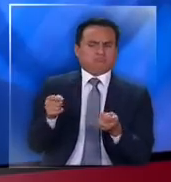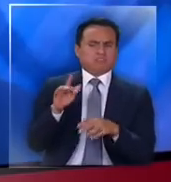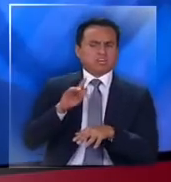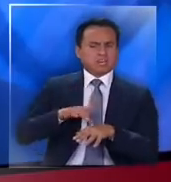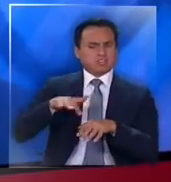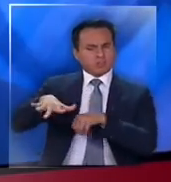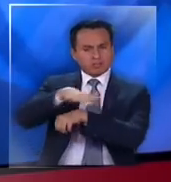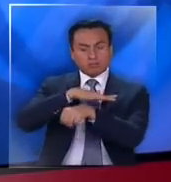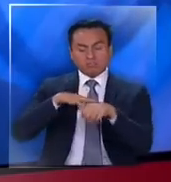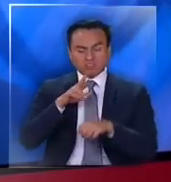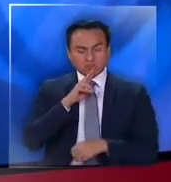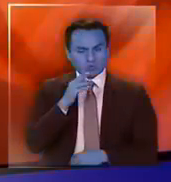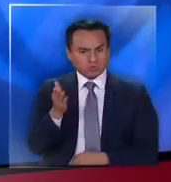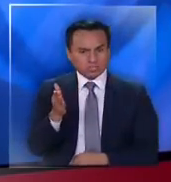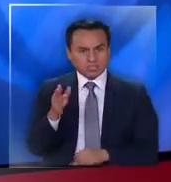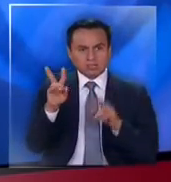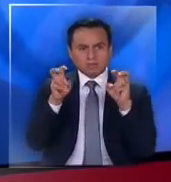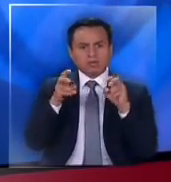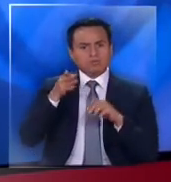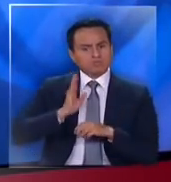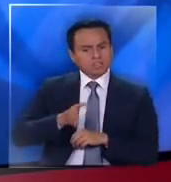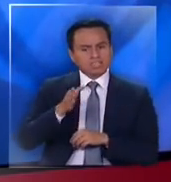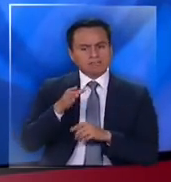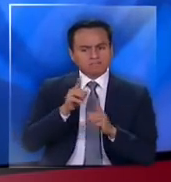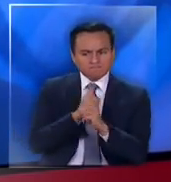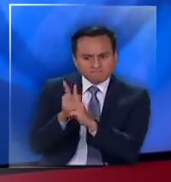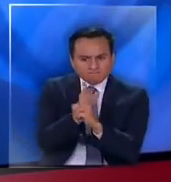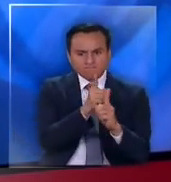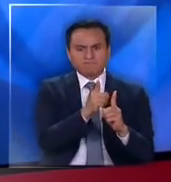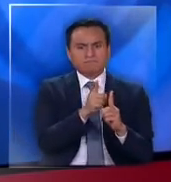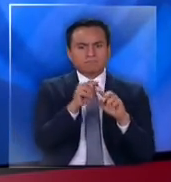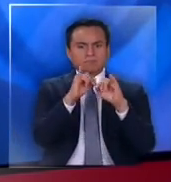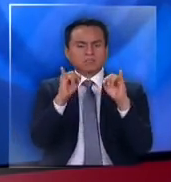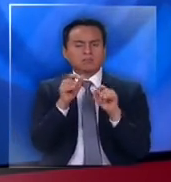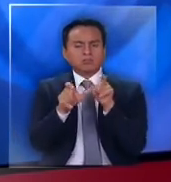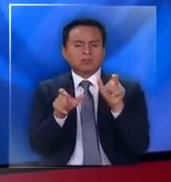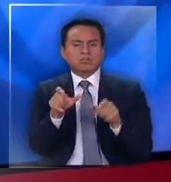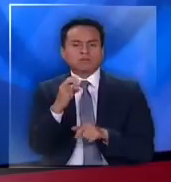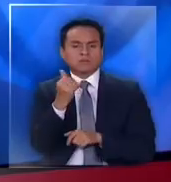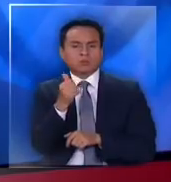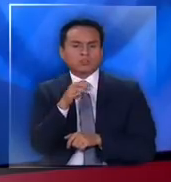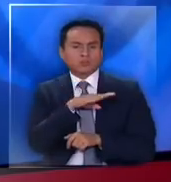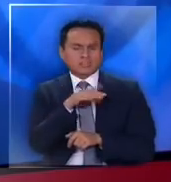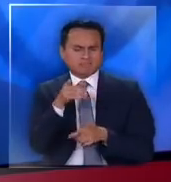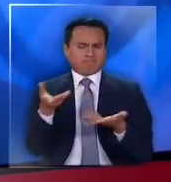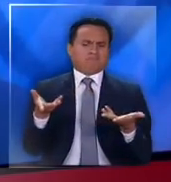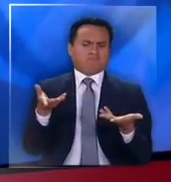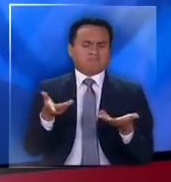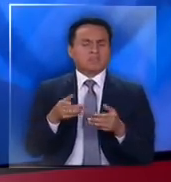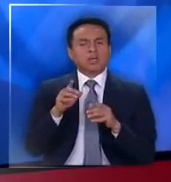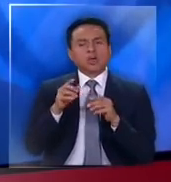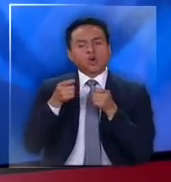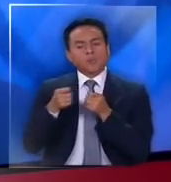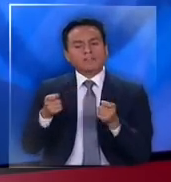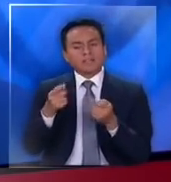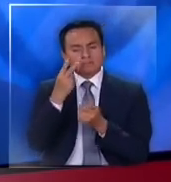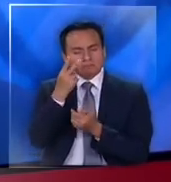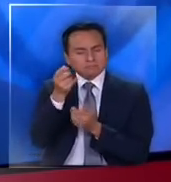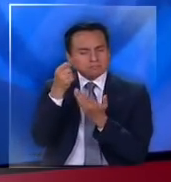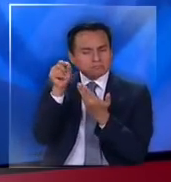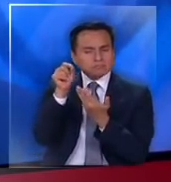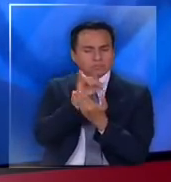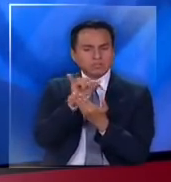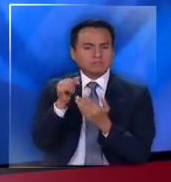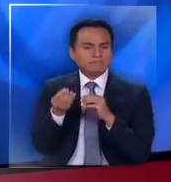que se vive en Rusia con constantes persecuciones a los homosexuales. Revisemos el comercial y las